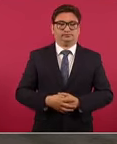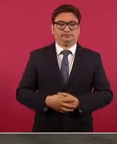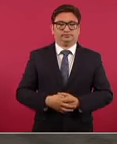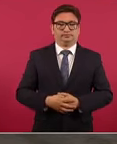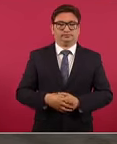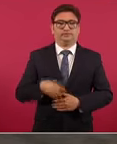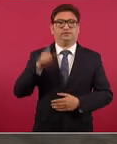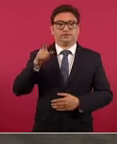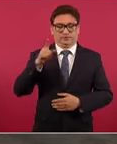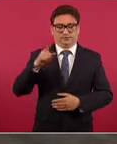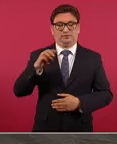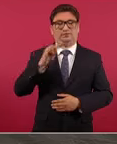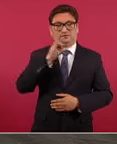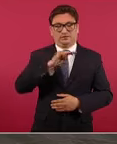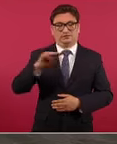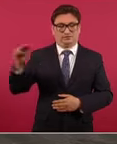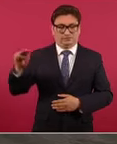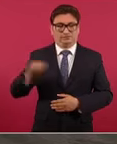de michoacán